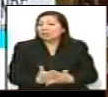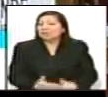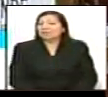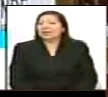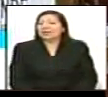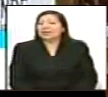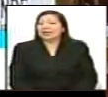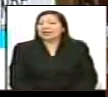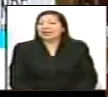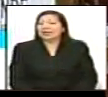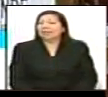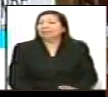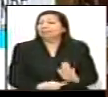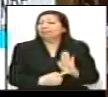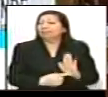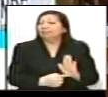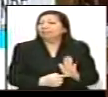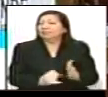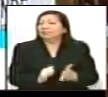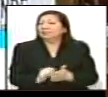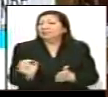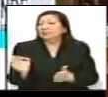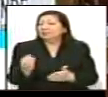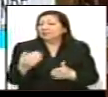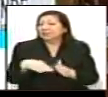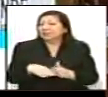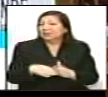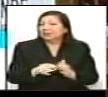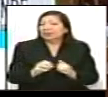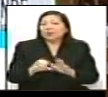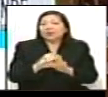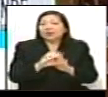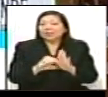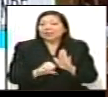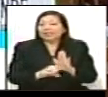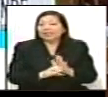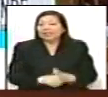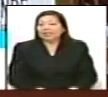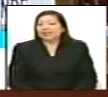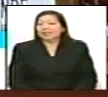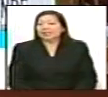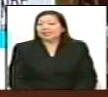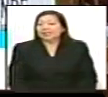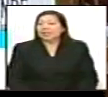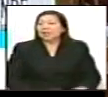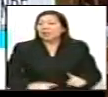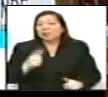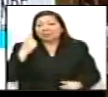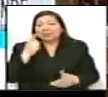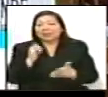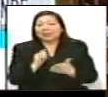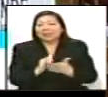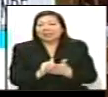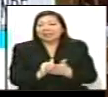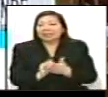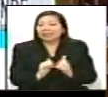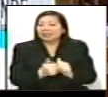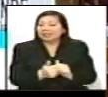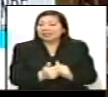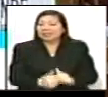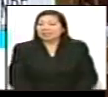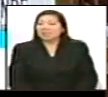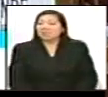propuestas presentadas ni siquiera incluyen reforma constitucional. Algunos piensan que con